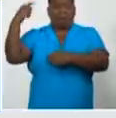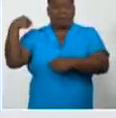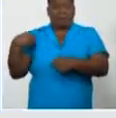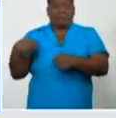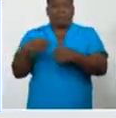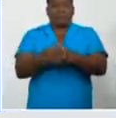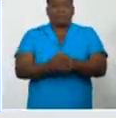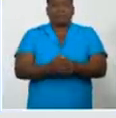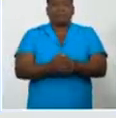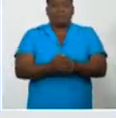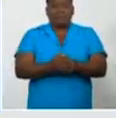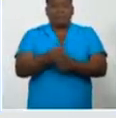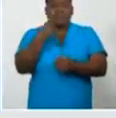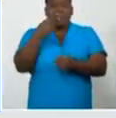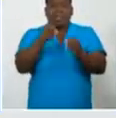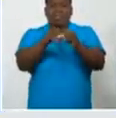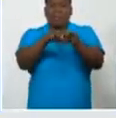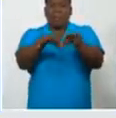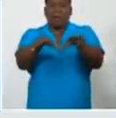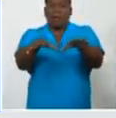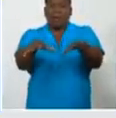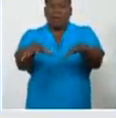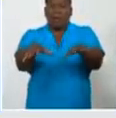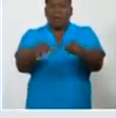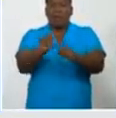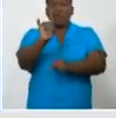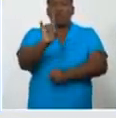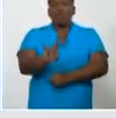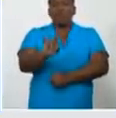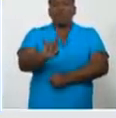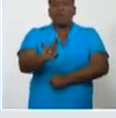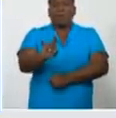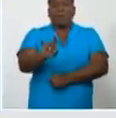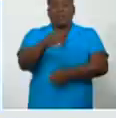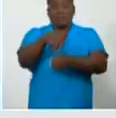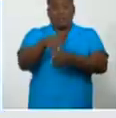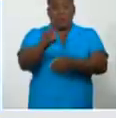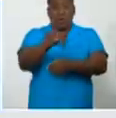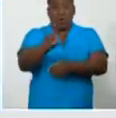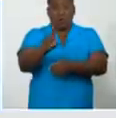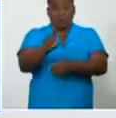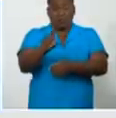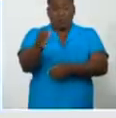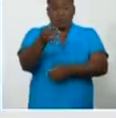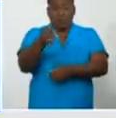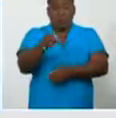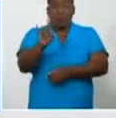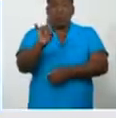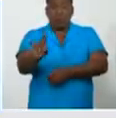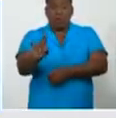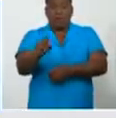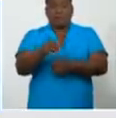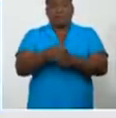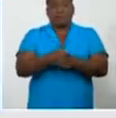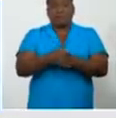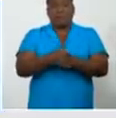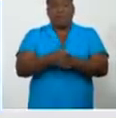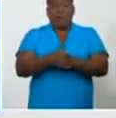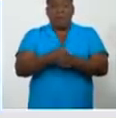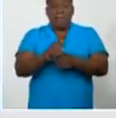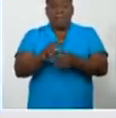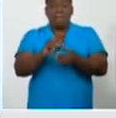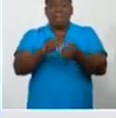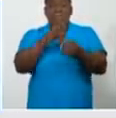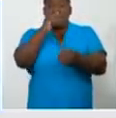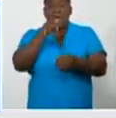un tanto disperso en 9 de sus 11 municipios. Bejucal con 7, Quibicán con